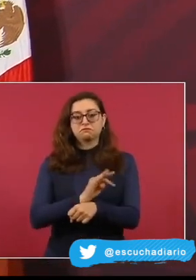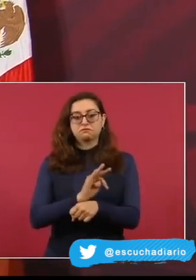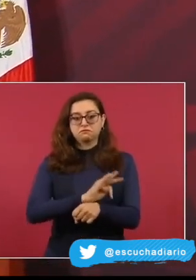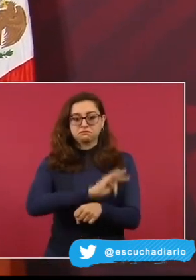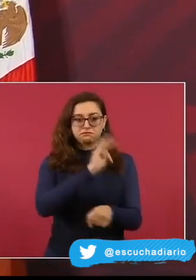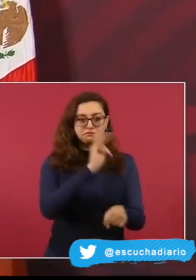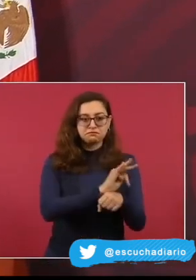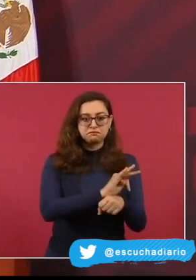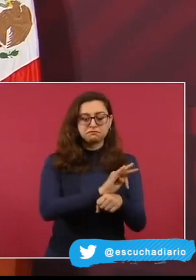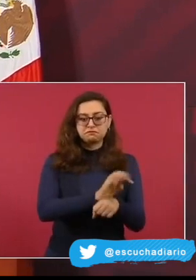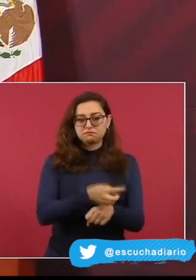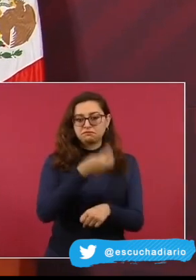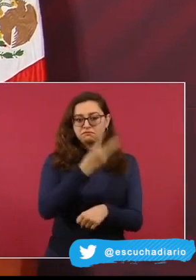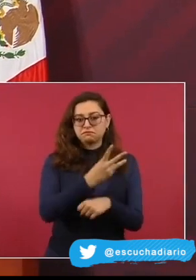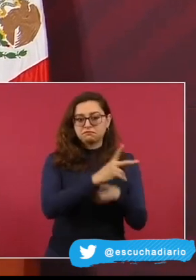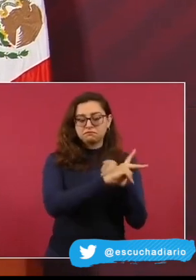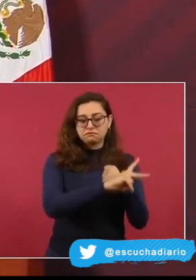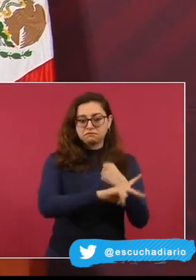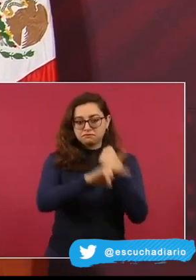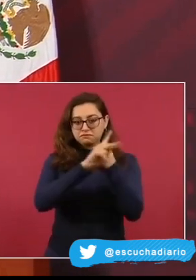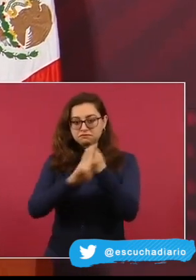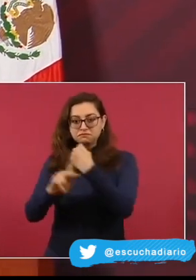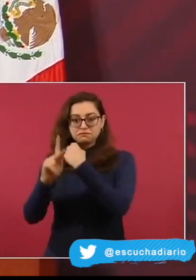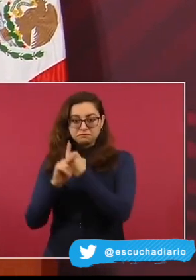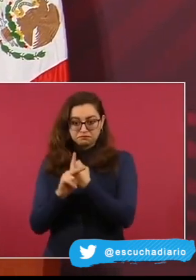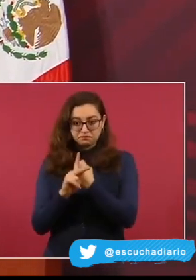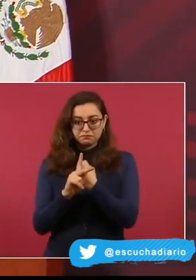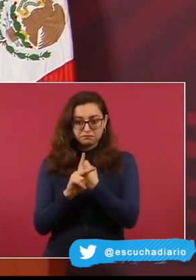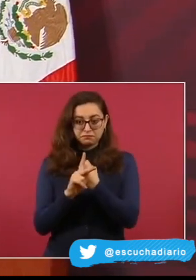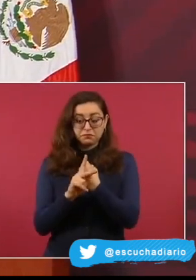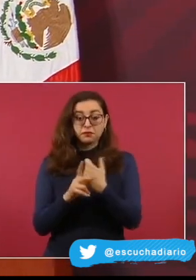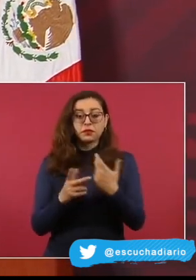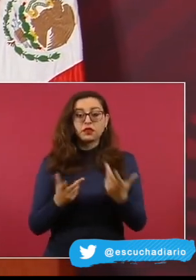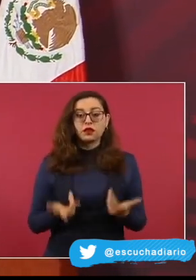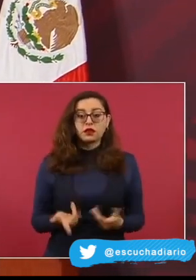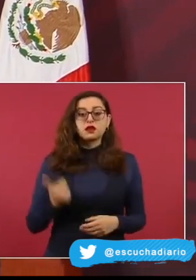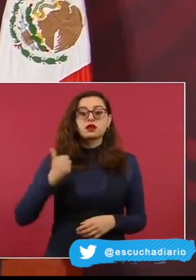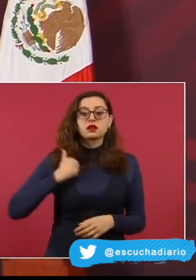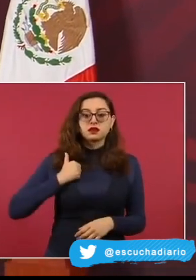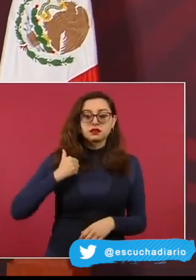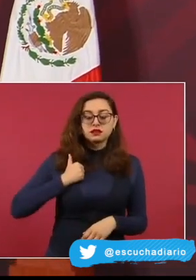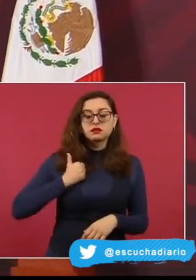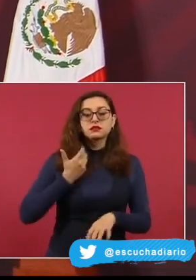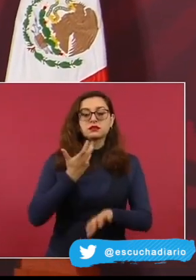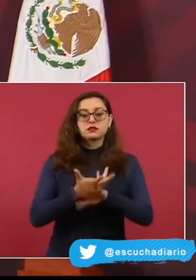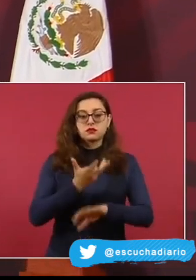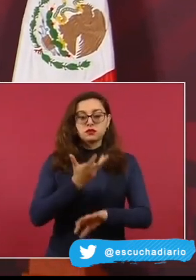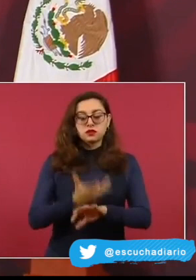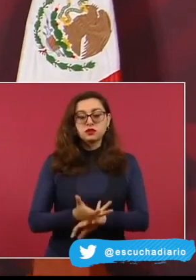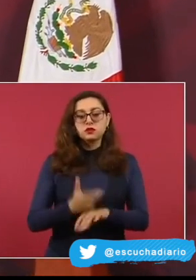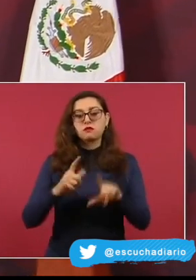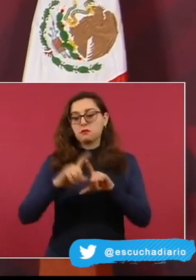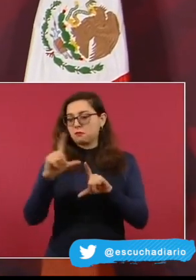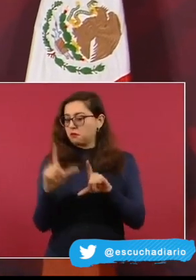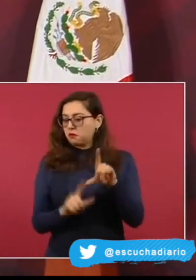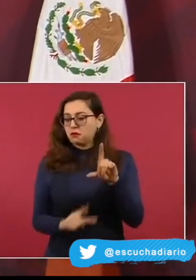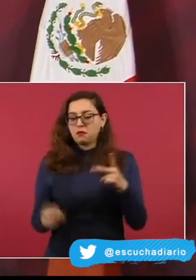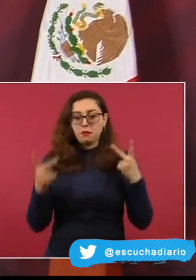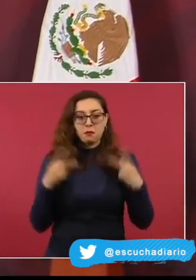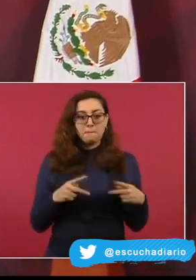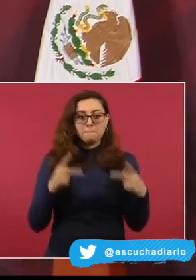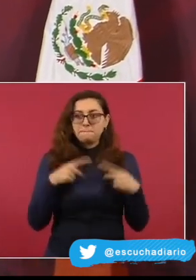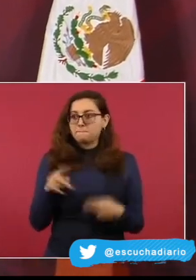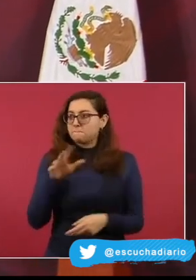aseguró que actualmente se mantiene un buen nivel de comunicación y cercanía no solo con el tratado sino en el entendimiento conjunto de